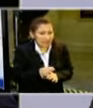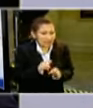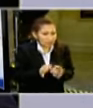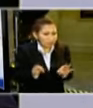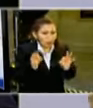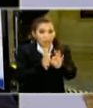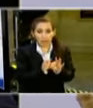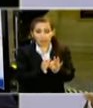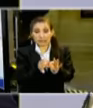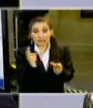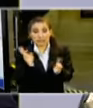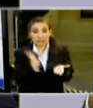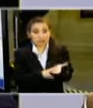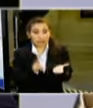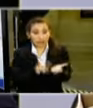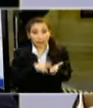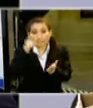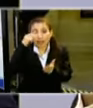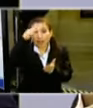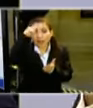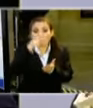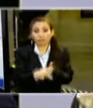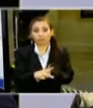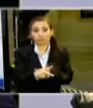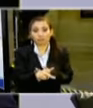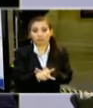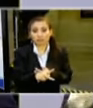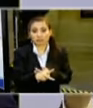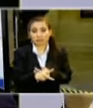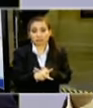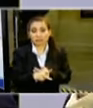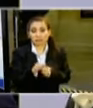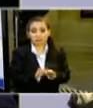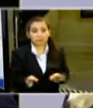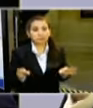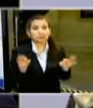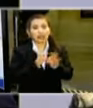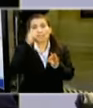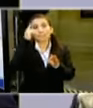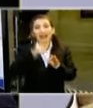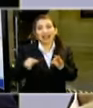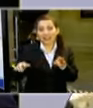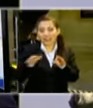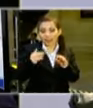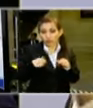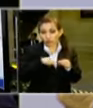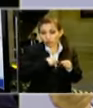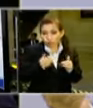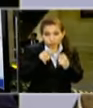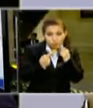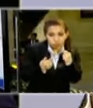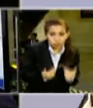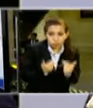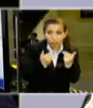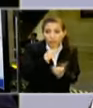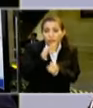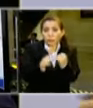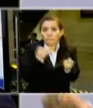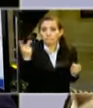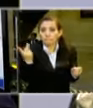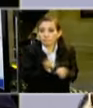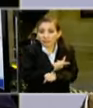e importante para México e importante para nuestra posición en la negociación de todo lo que va a